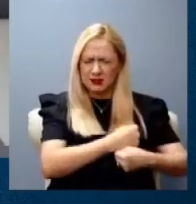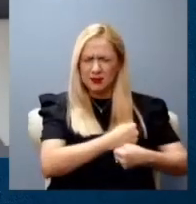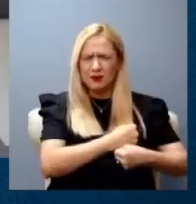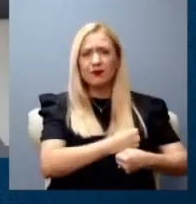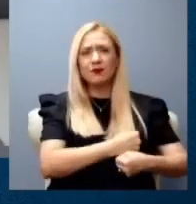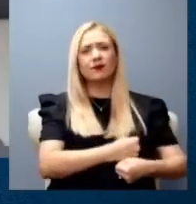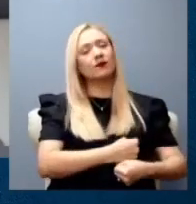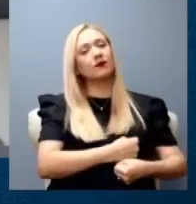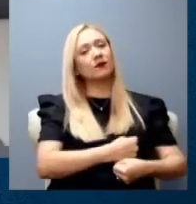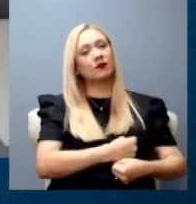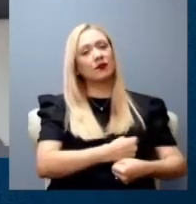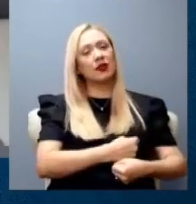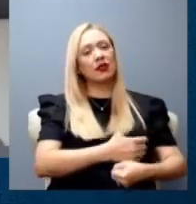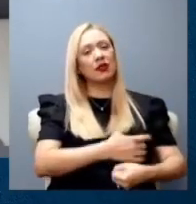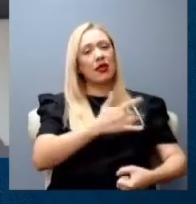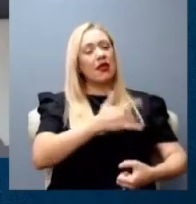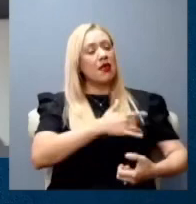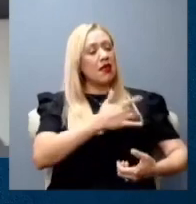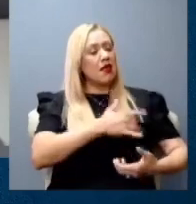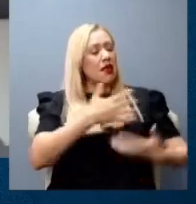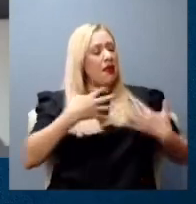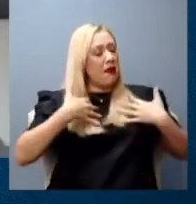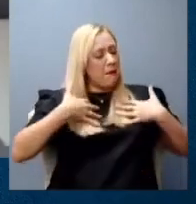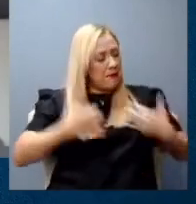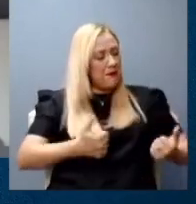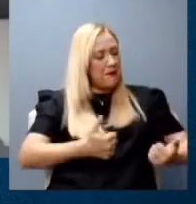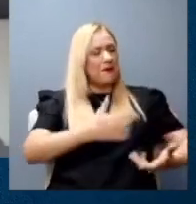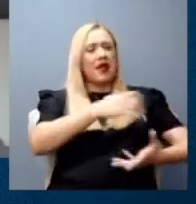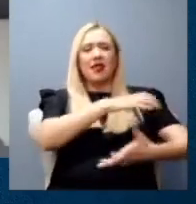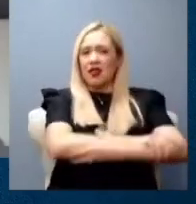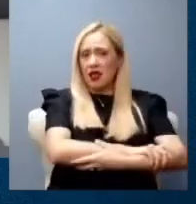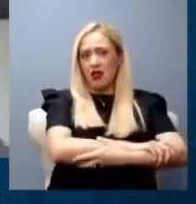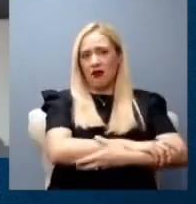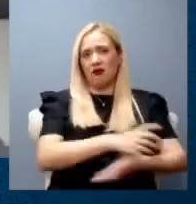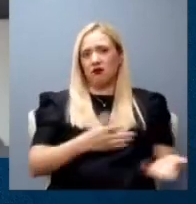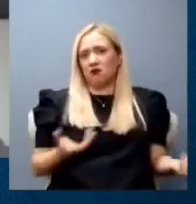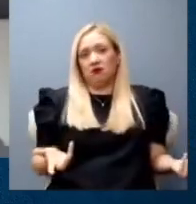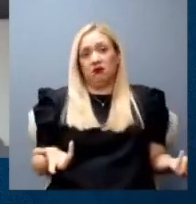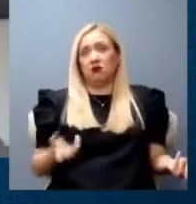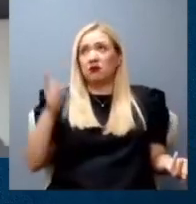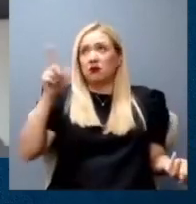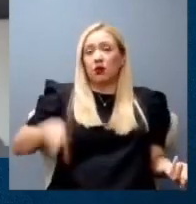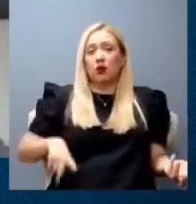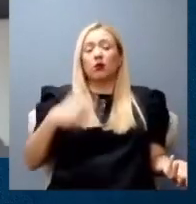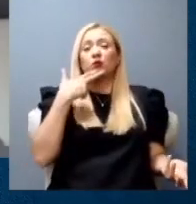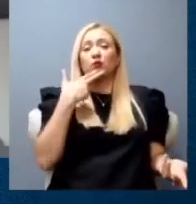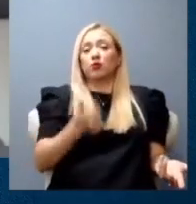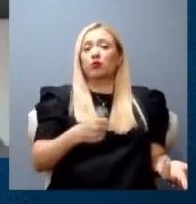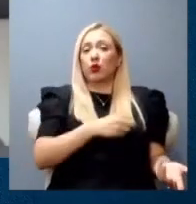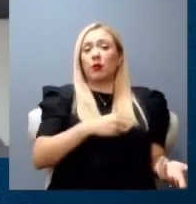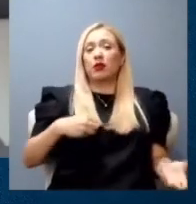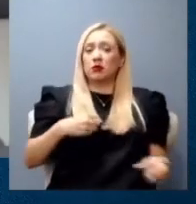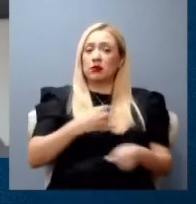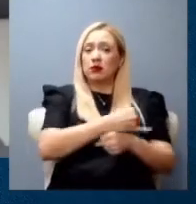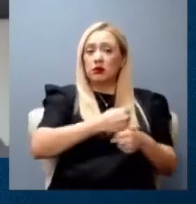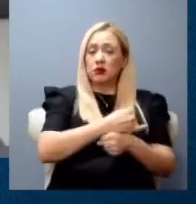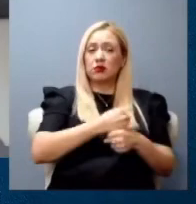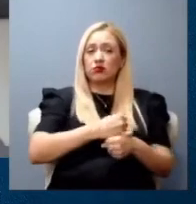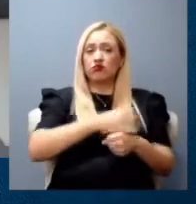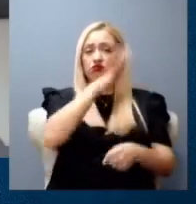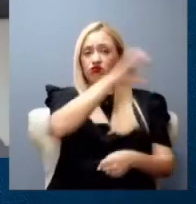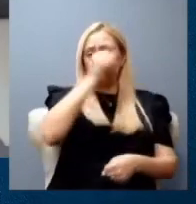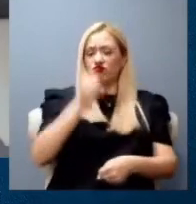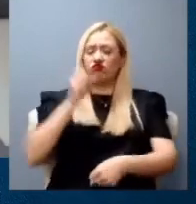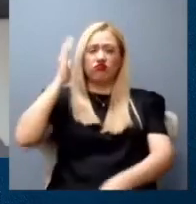crea empatía con las víctimas y si los estados no responden a su obligación de investigar, juzgar y sancionar a los responsables de las